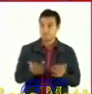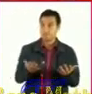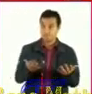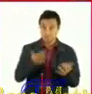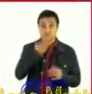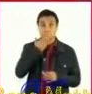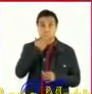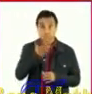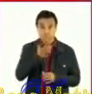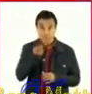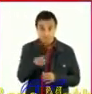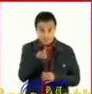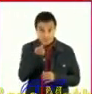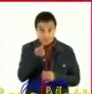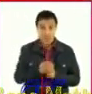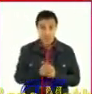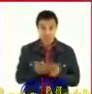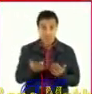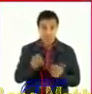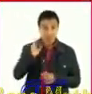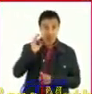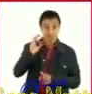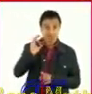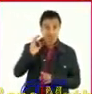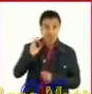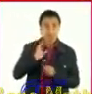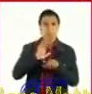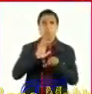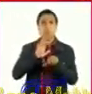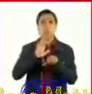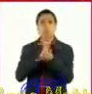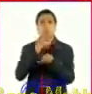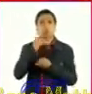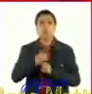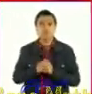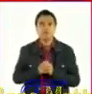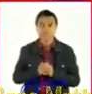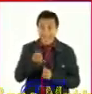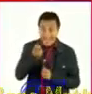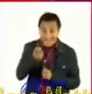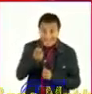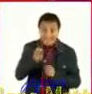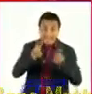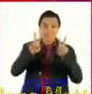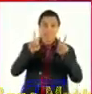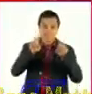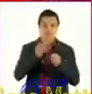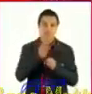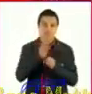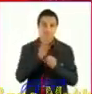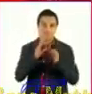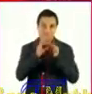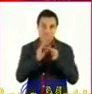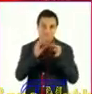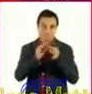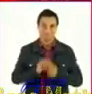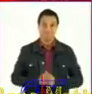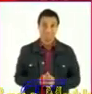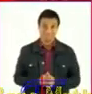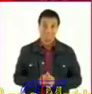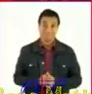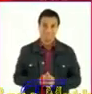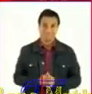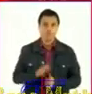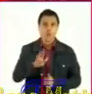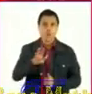excelente pregunta y me agrada que la hagas porque sobre eso vamos a hablar en esta sesión. El día de hoy,